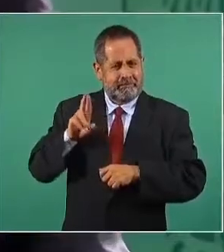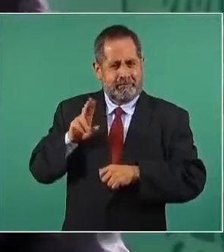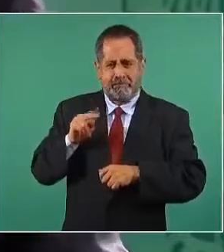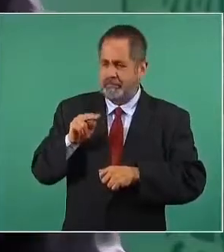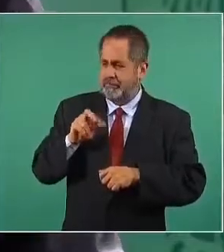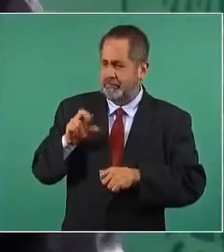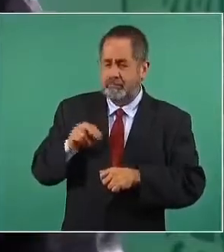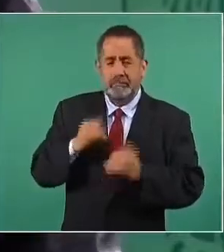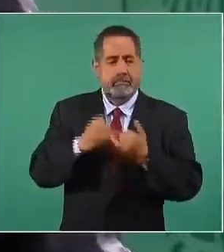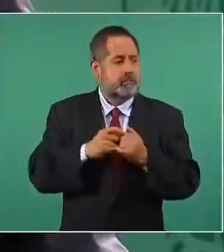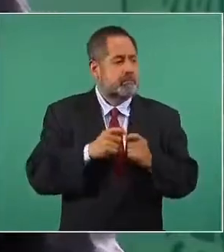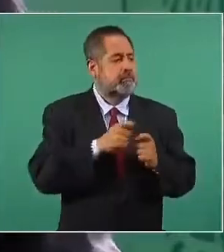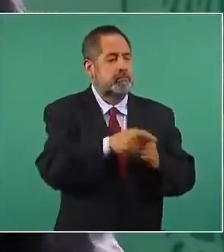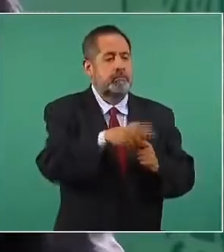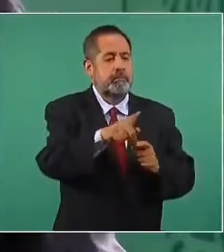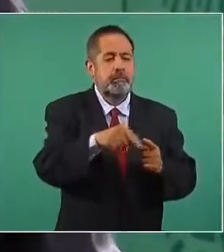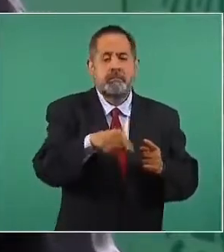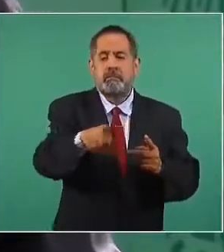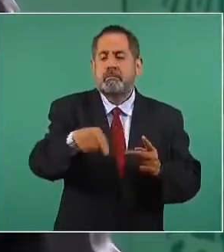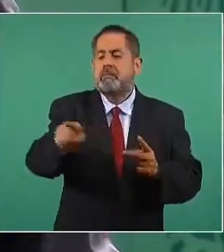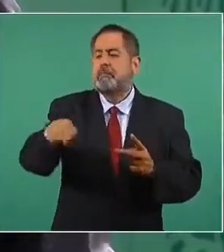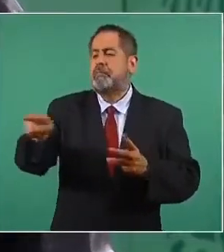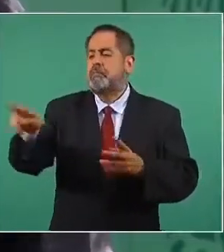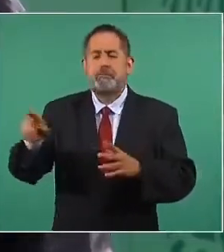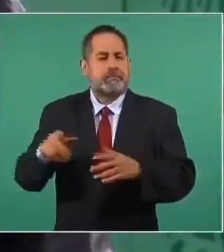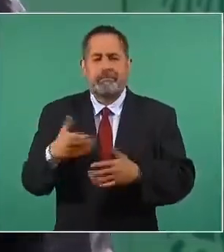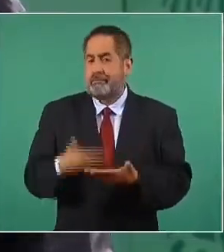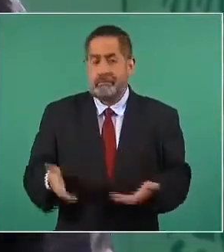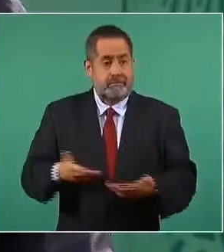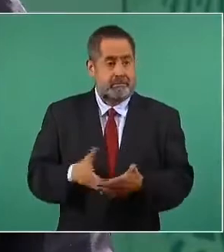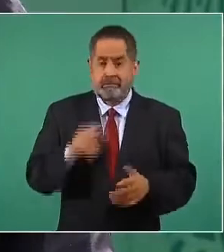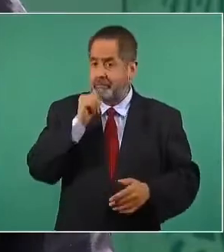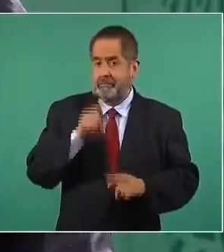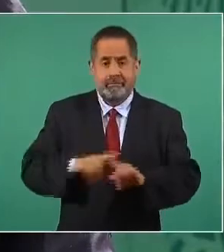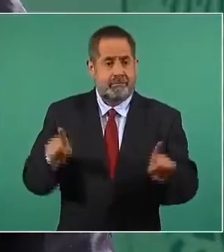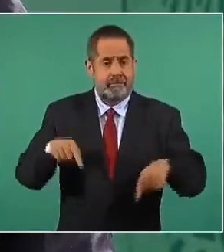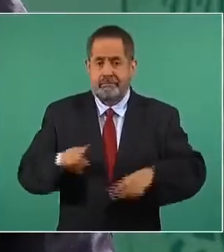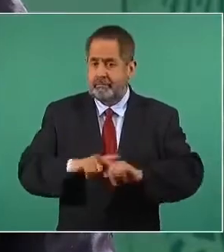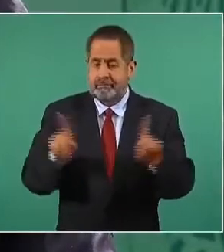los comisionaban. Bueno, eso no sucedió ahora.